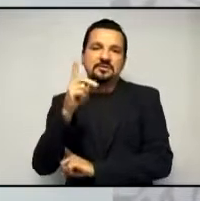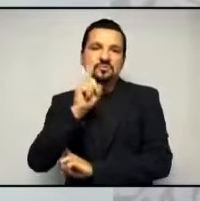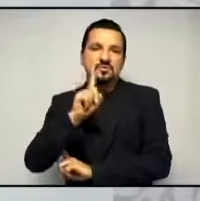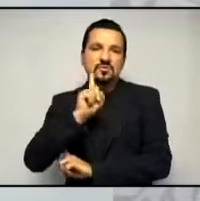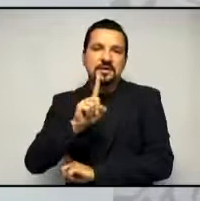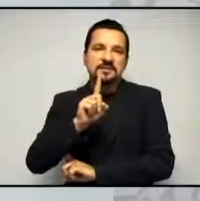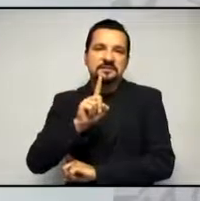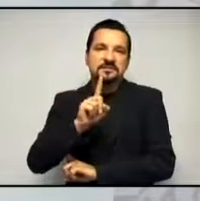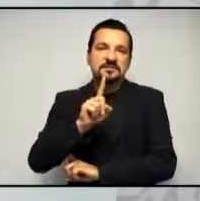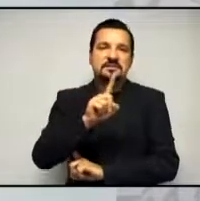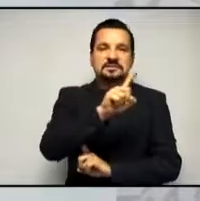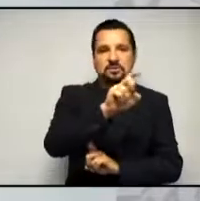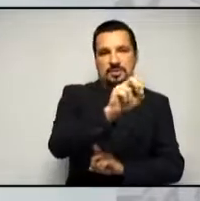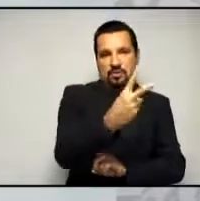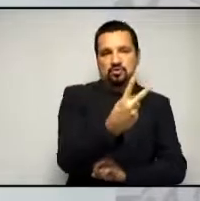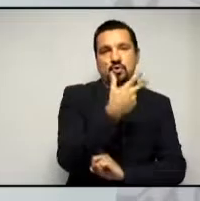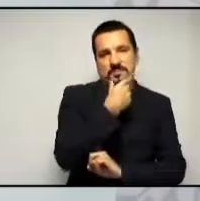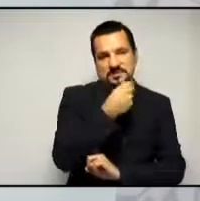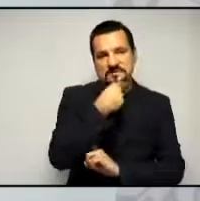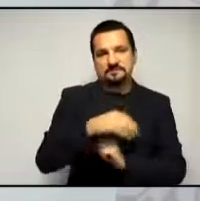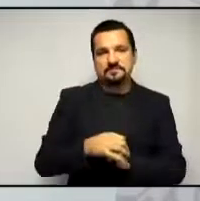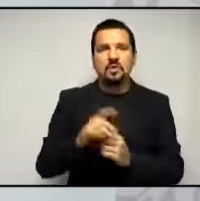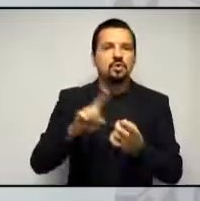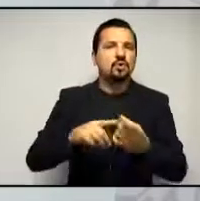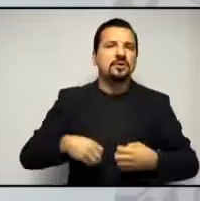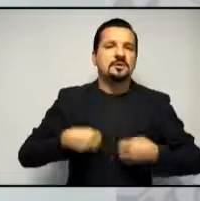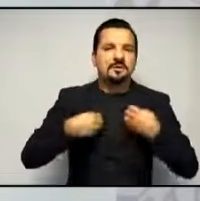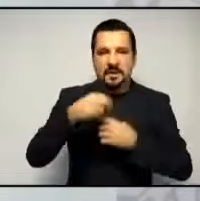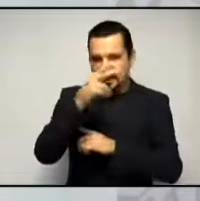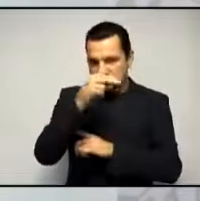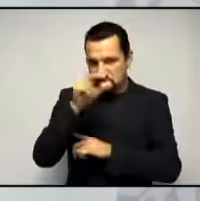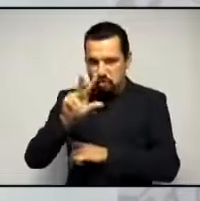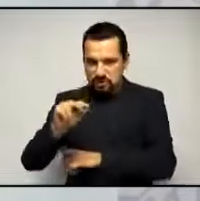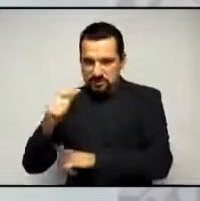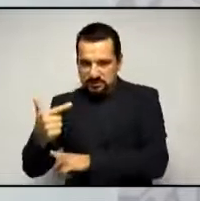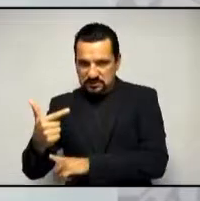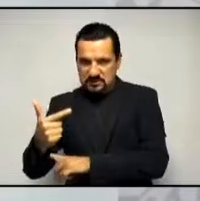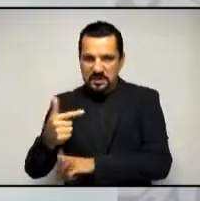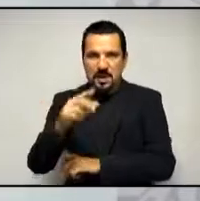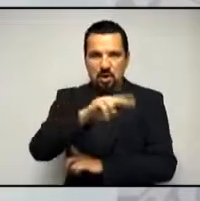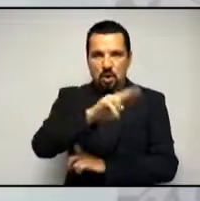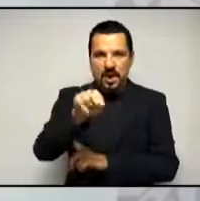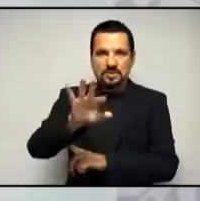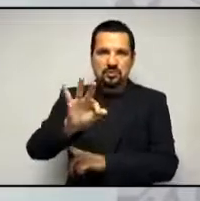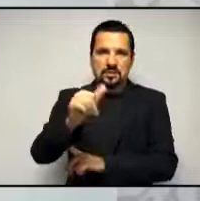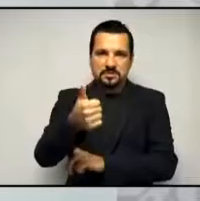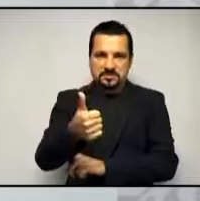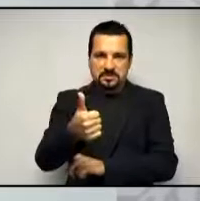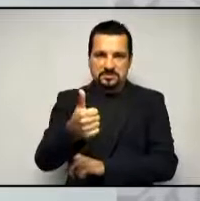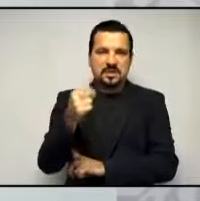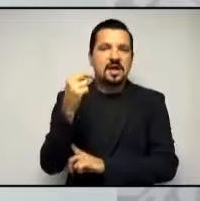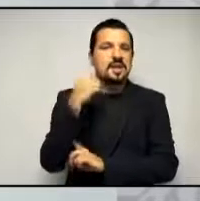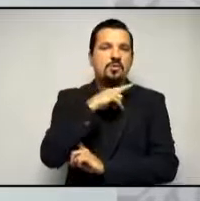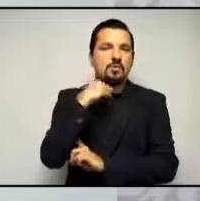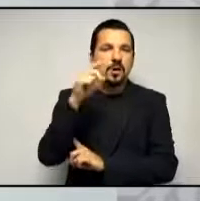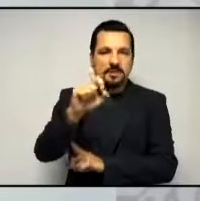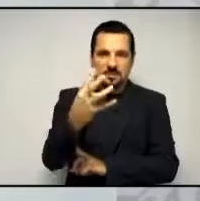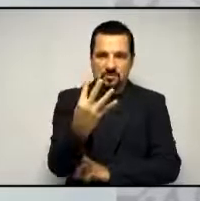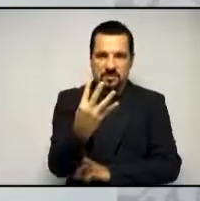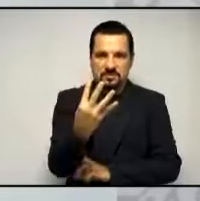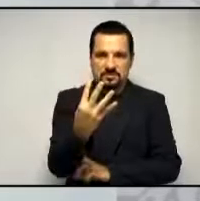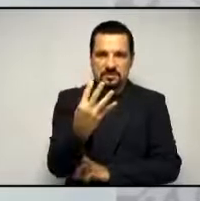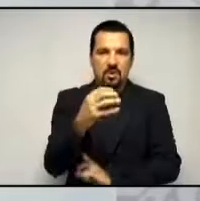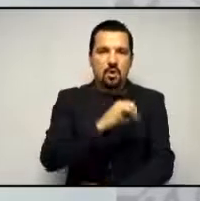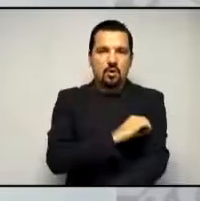y 122 hombres residentes de hermosillo 87 nogales 46 navojoa 24